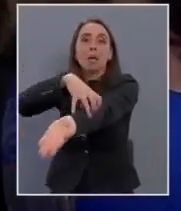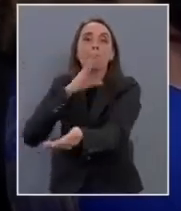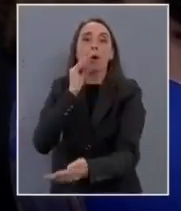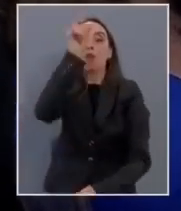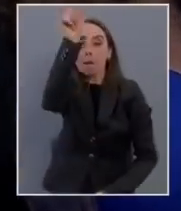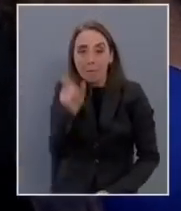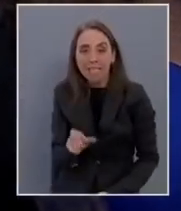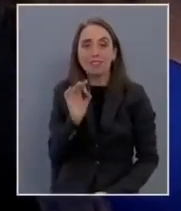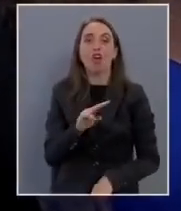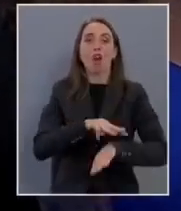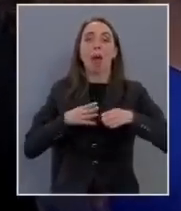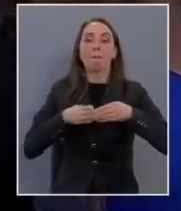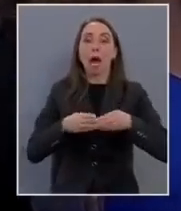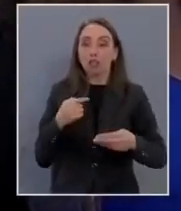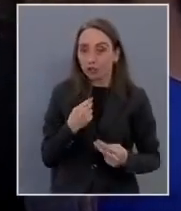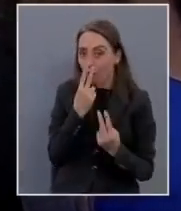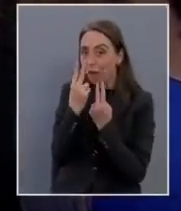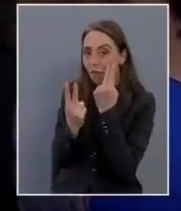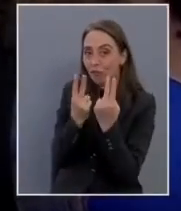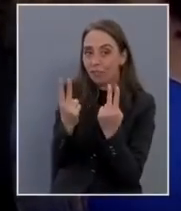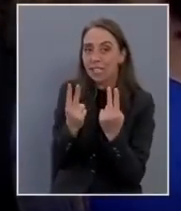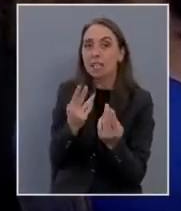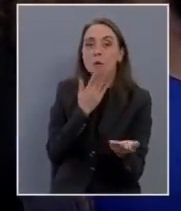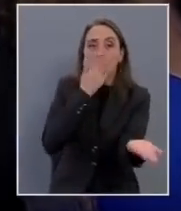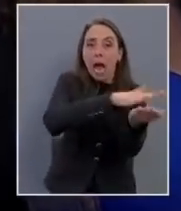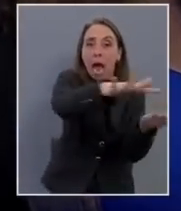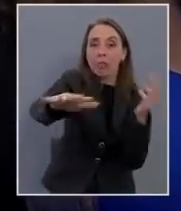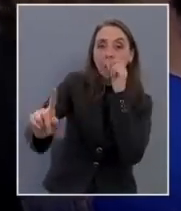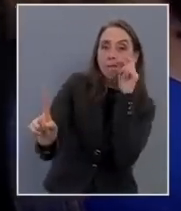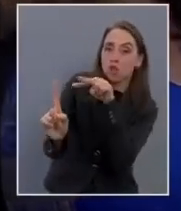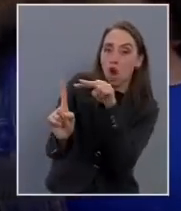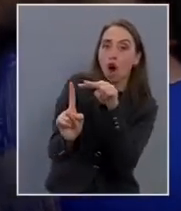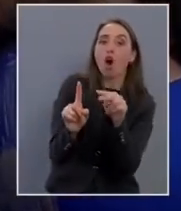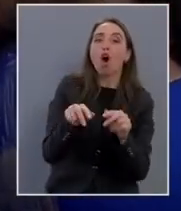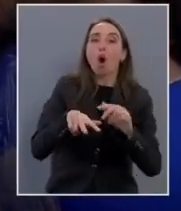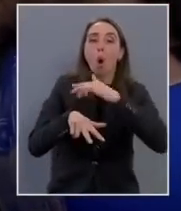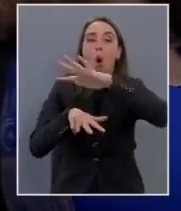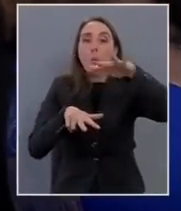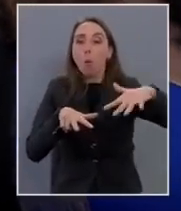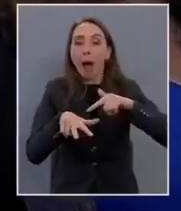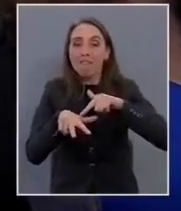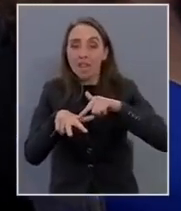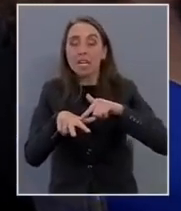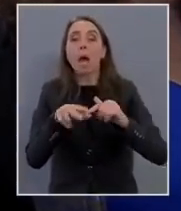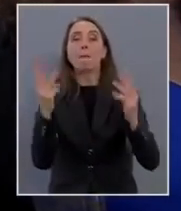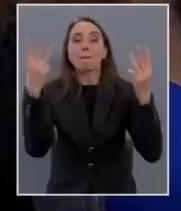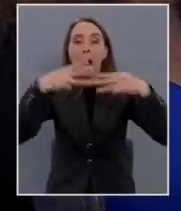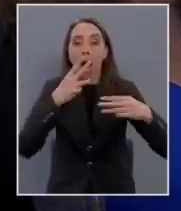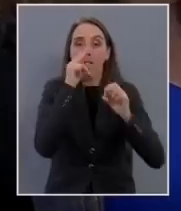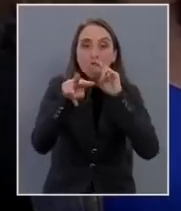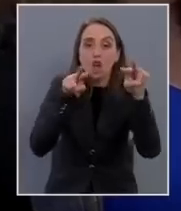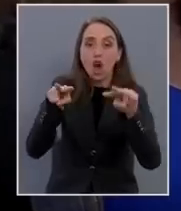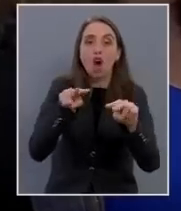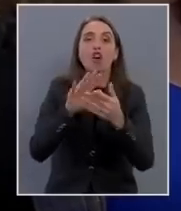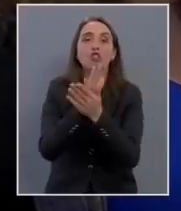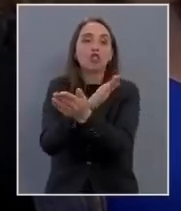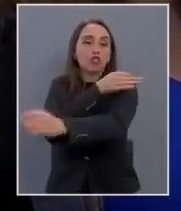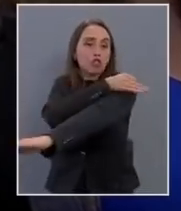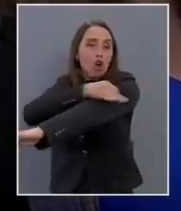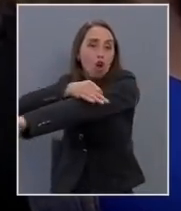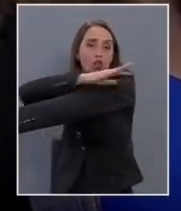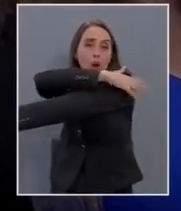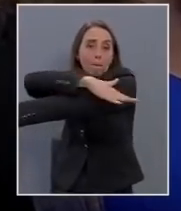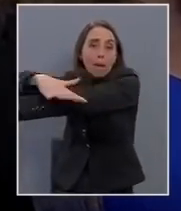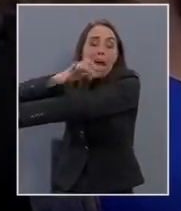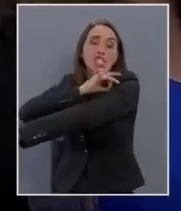marino que está en terreno? Me ha tocado verlo en la Antártida, me ha tocado verlo en Juan Fernández, en la región de Magallanes, en todas las costas de Chile, que es